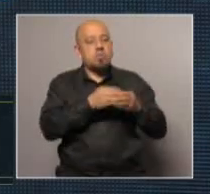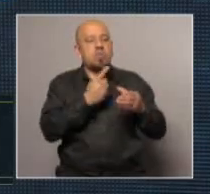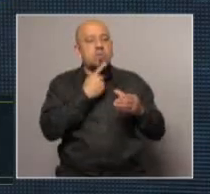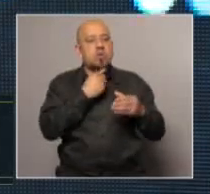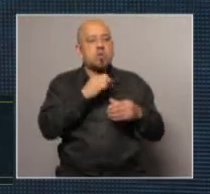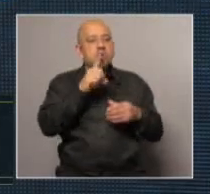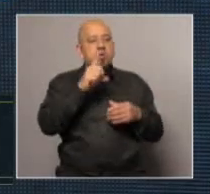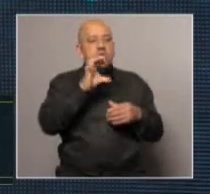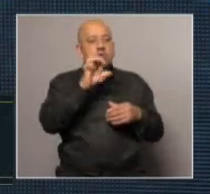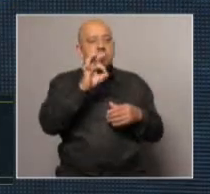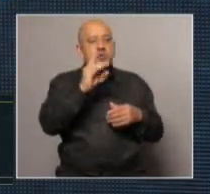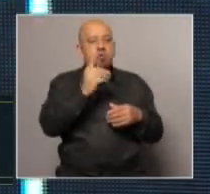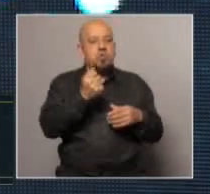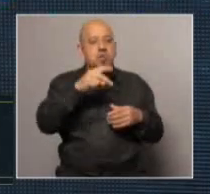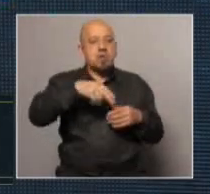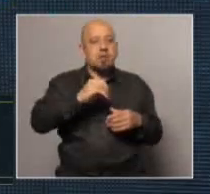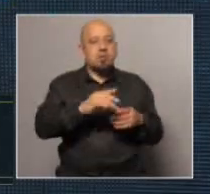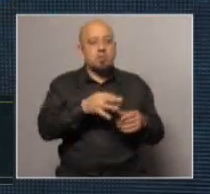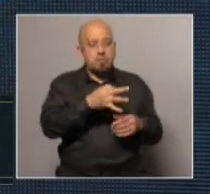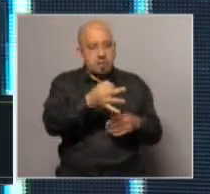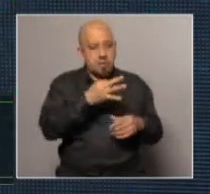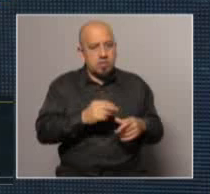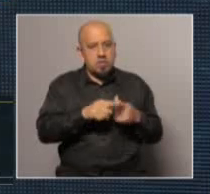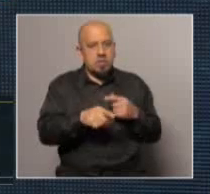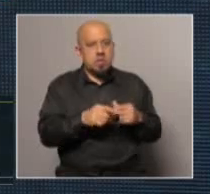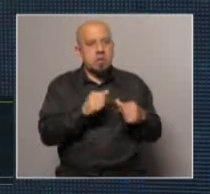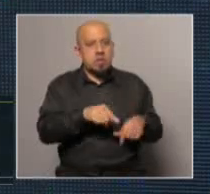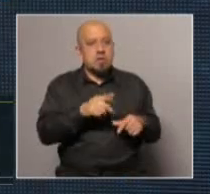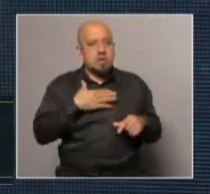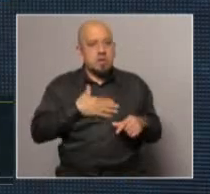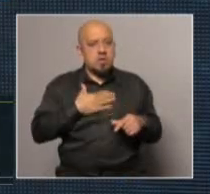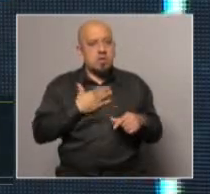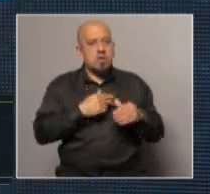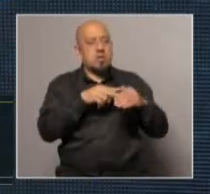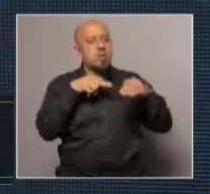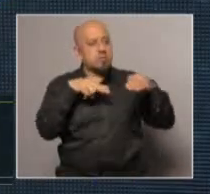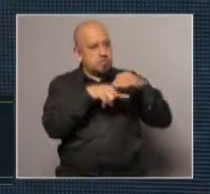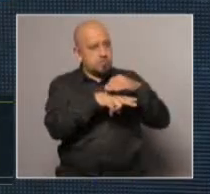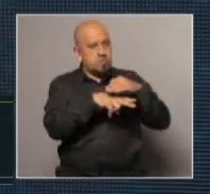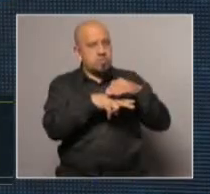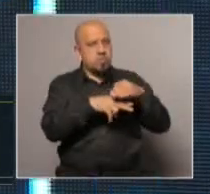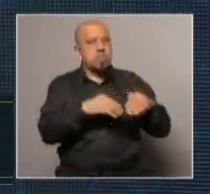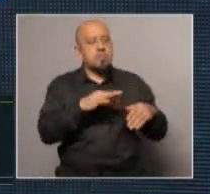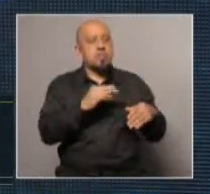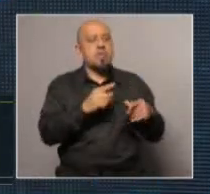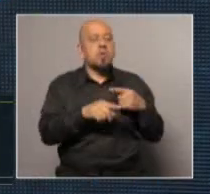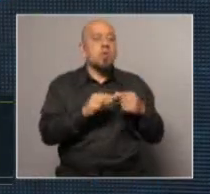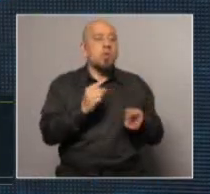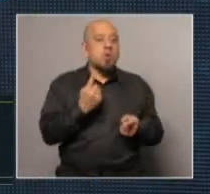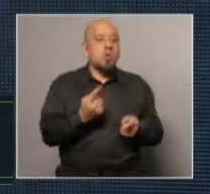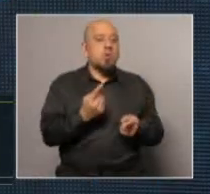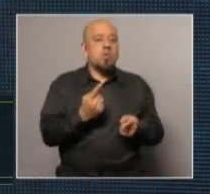Martín Sodano, que él tiene, me lo dijo muy claro, fue muy contundente, que él está a favor de la internación compulsiva. Para mí uno de los